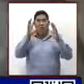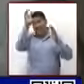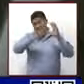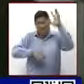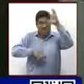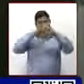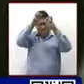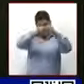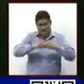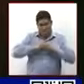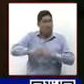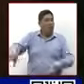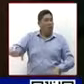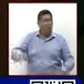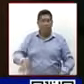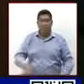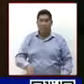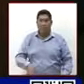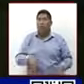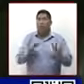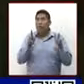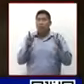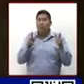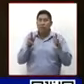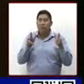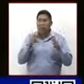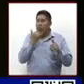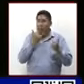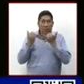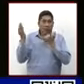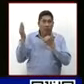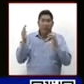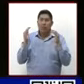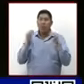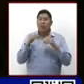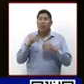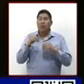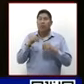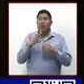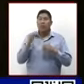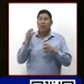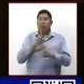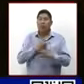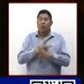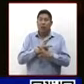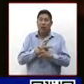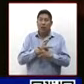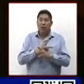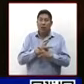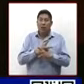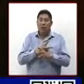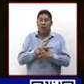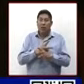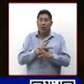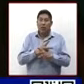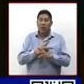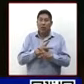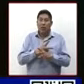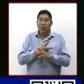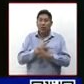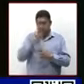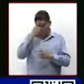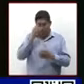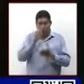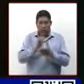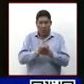afiches. Identificar cámaras de seguridad como se puede ver en este domicilio y cuidar su identidad creyendo que